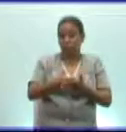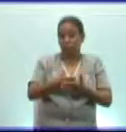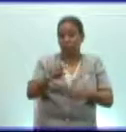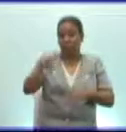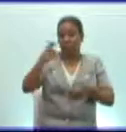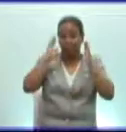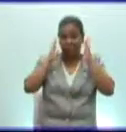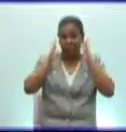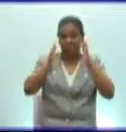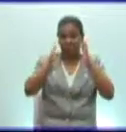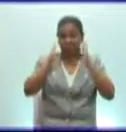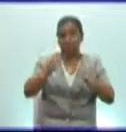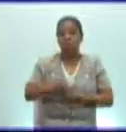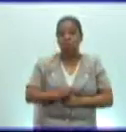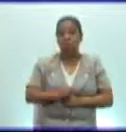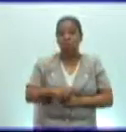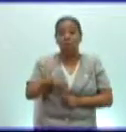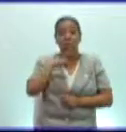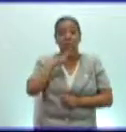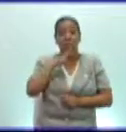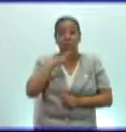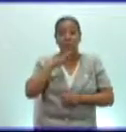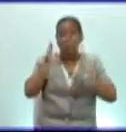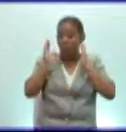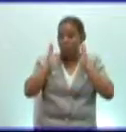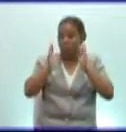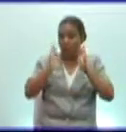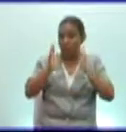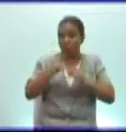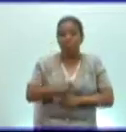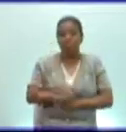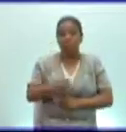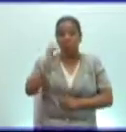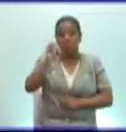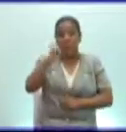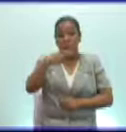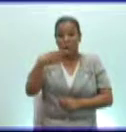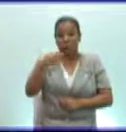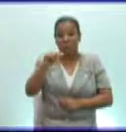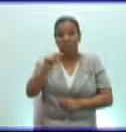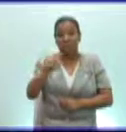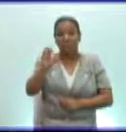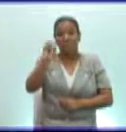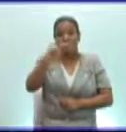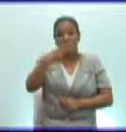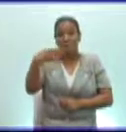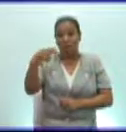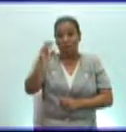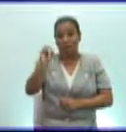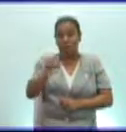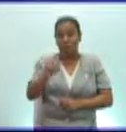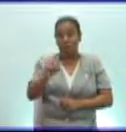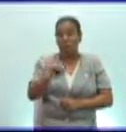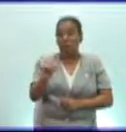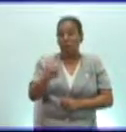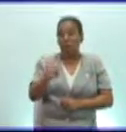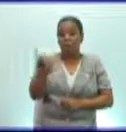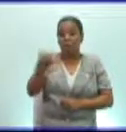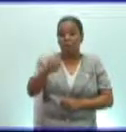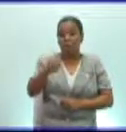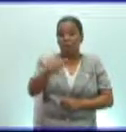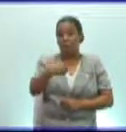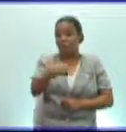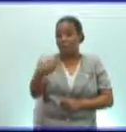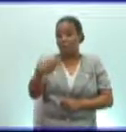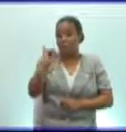concentración de ion hidrógeno y la concentración de ion hidroxilo es 10 a la menos 7 mol por litro a